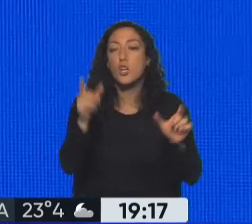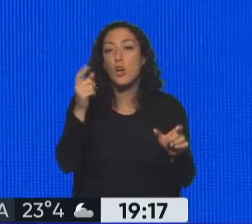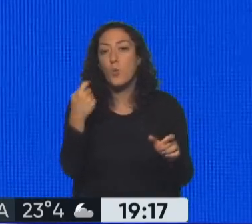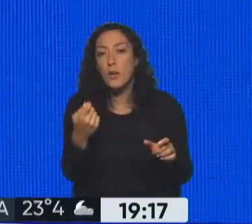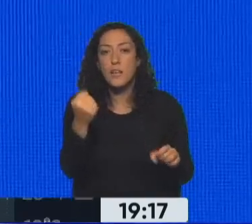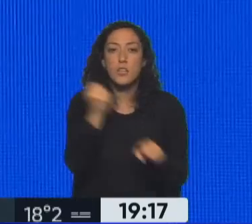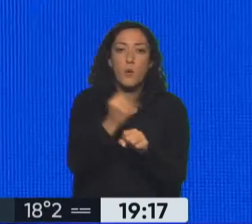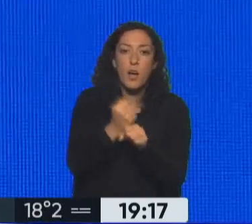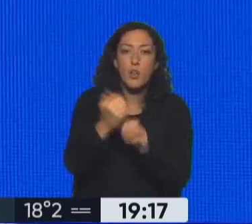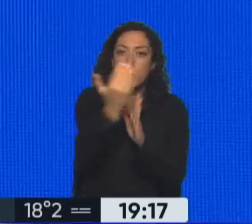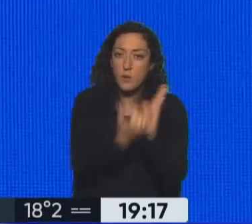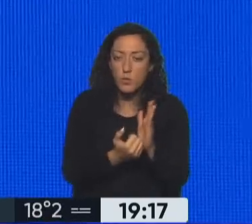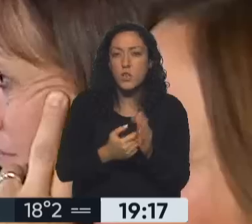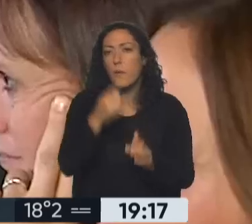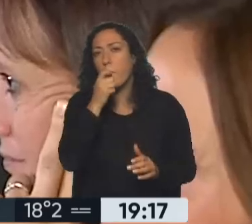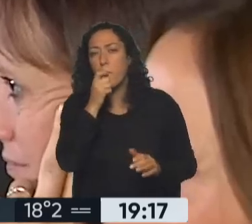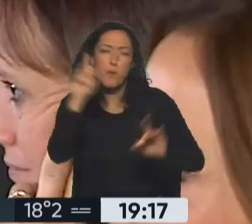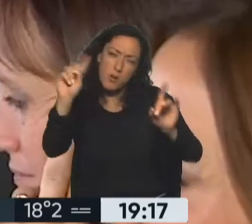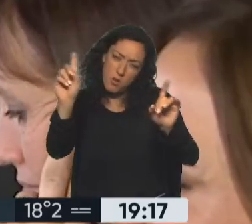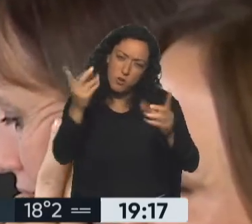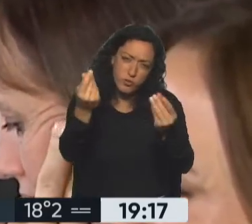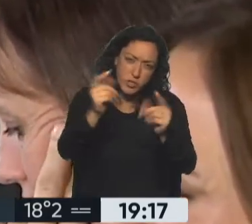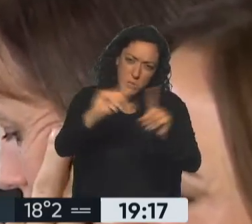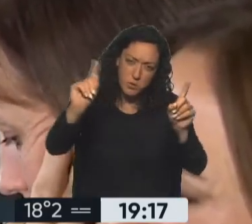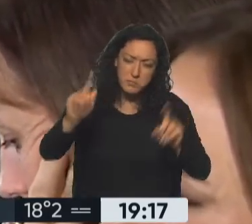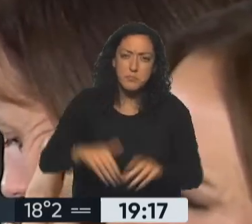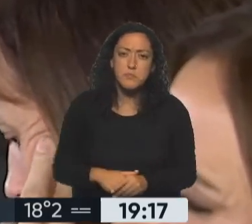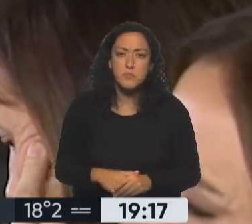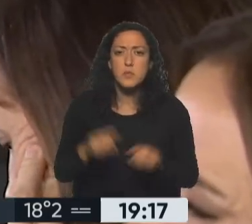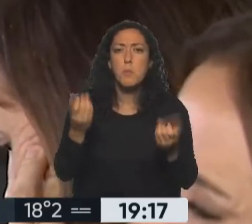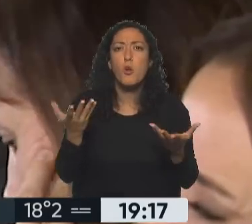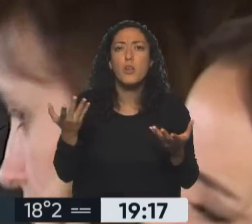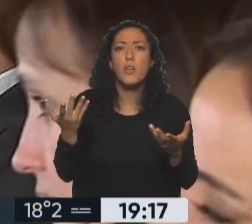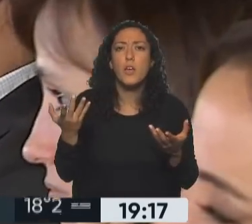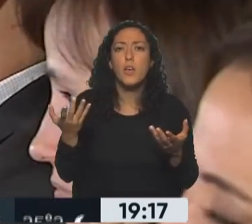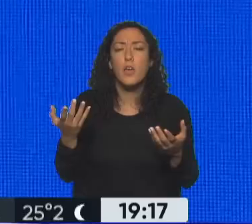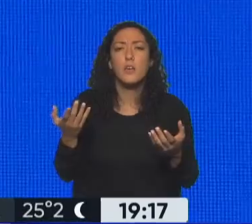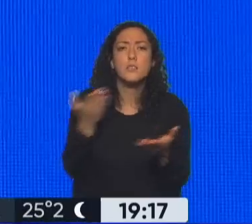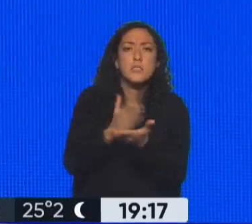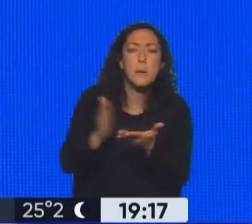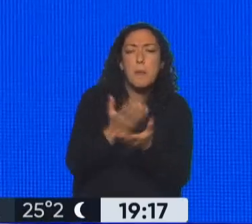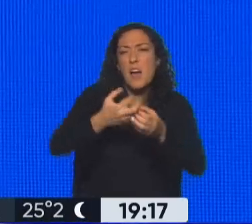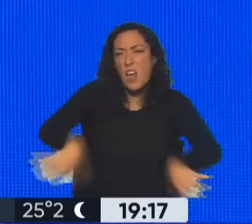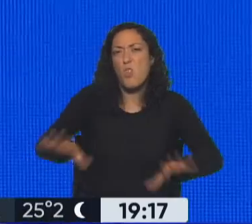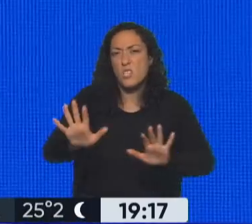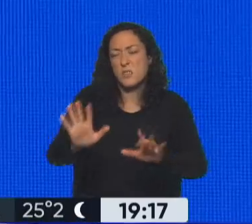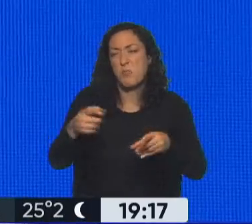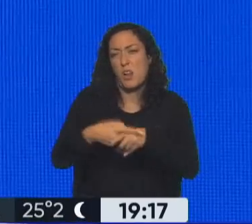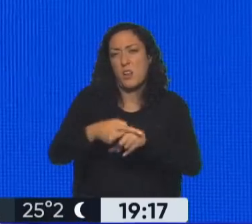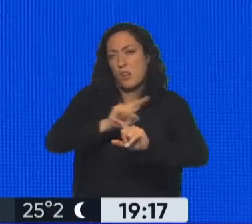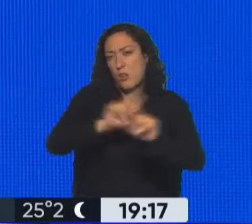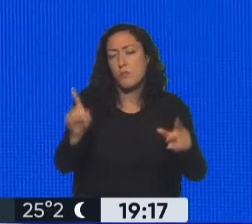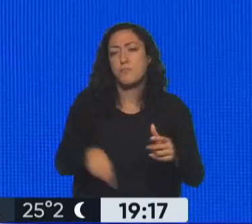No sirve porque nos separa. Estos son datos objetivos,